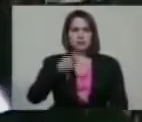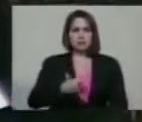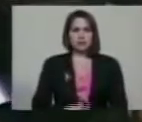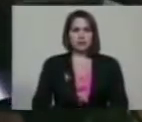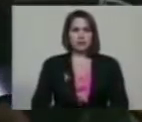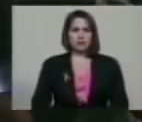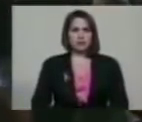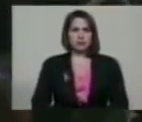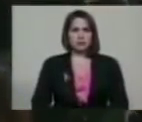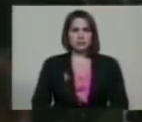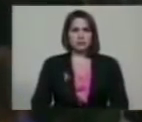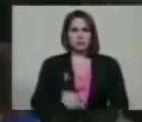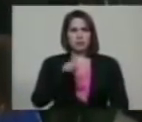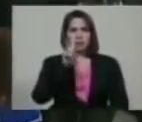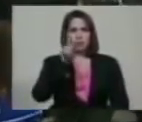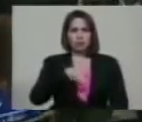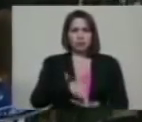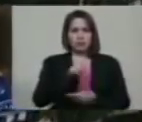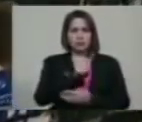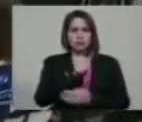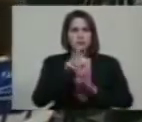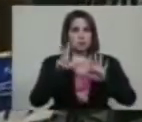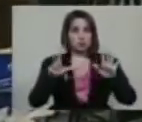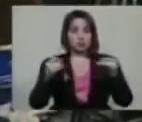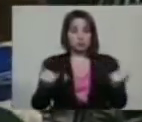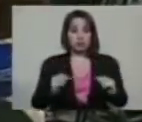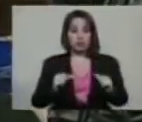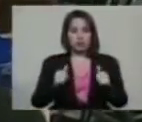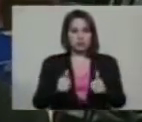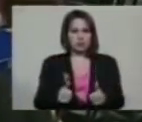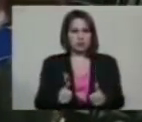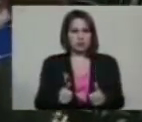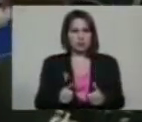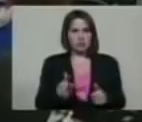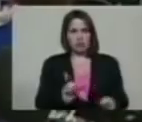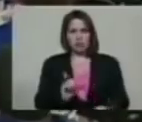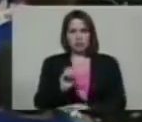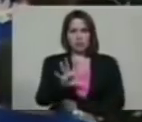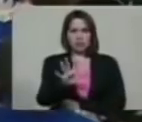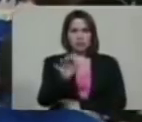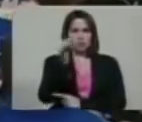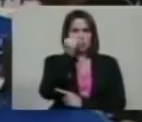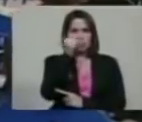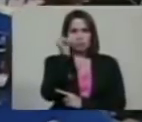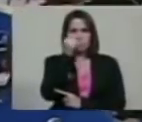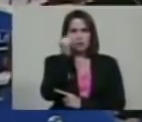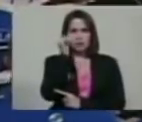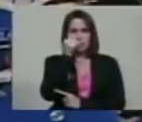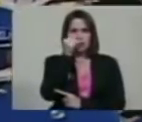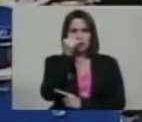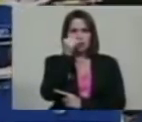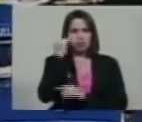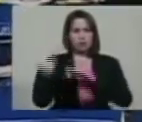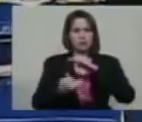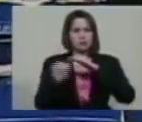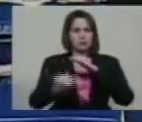Aires 2018. Daremos inicio con la proyección de un video institucional.